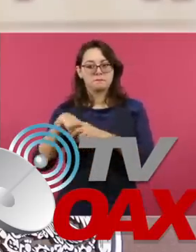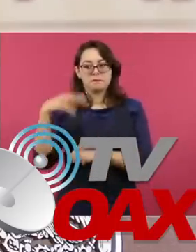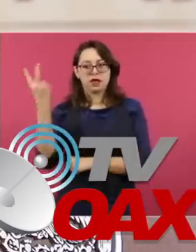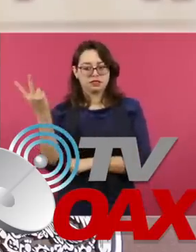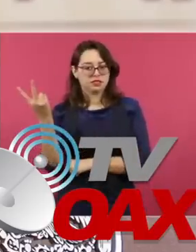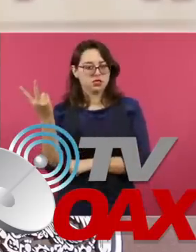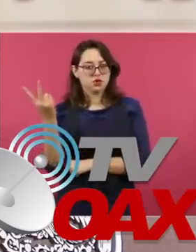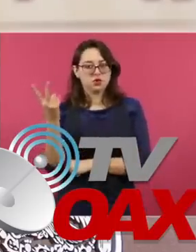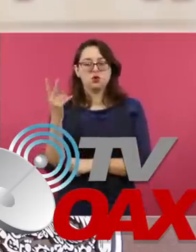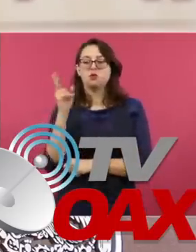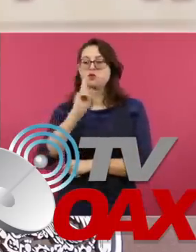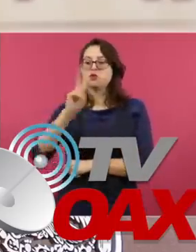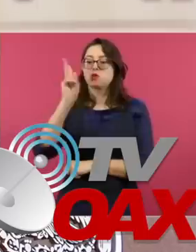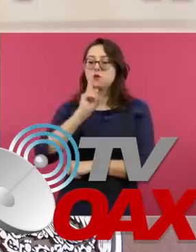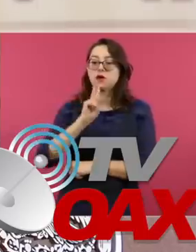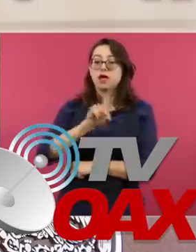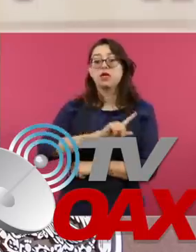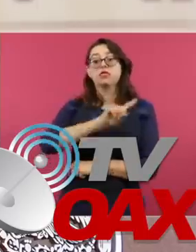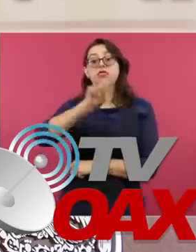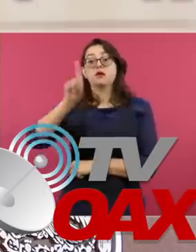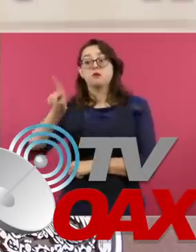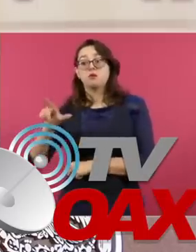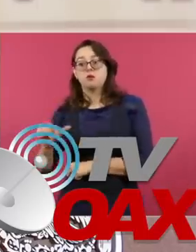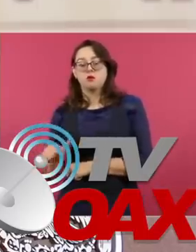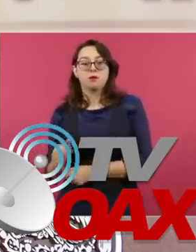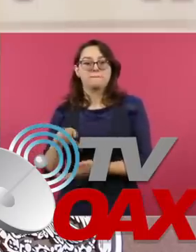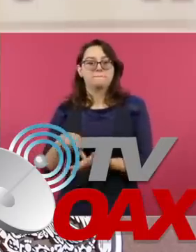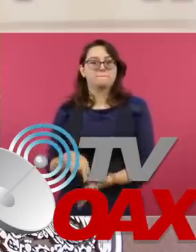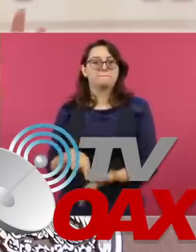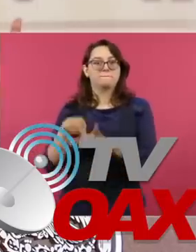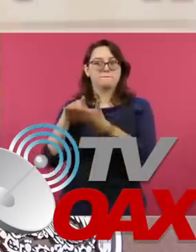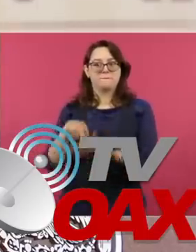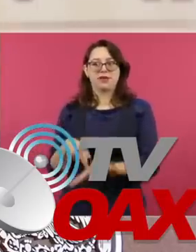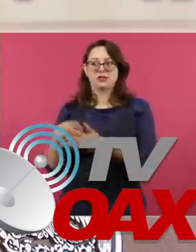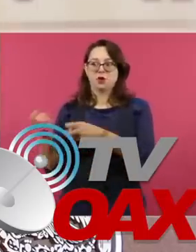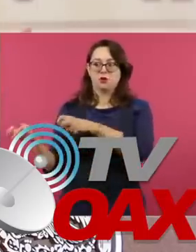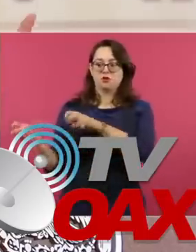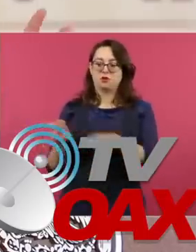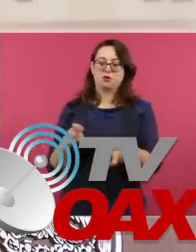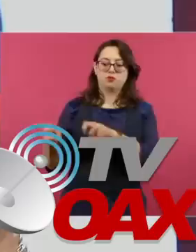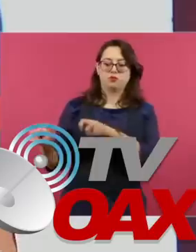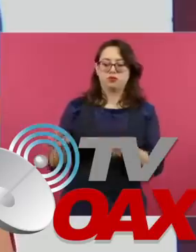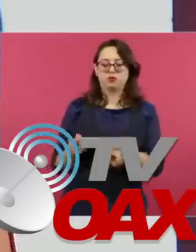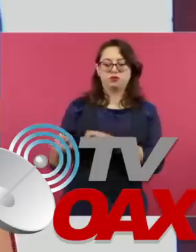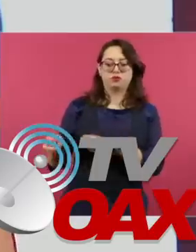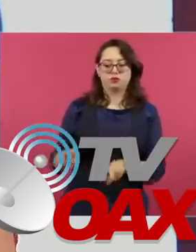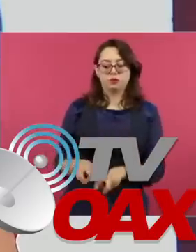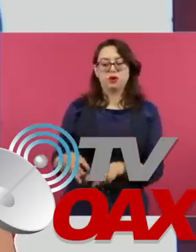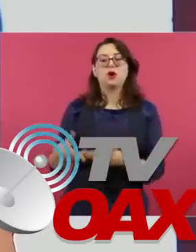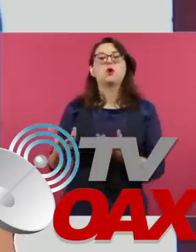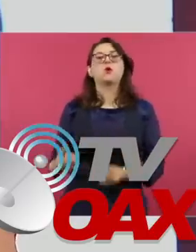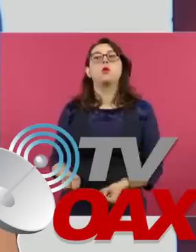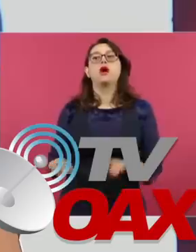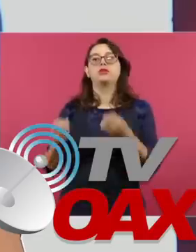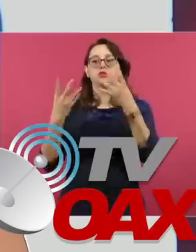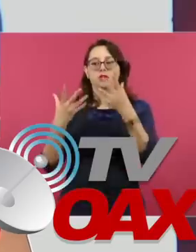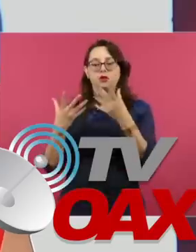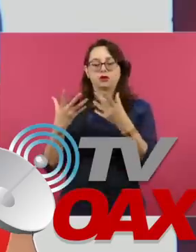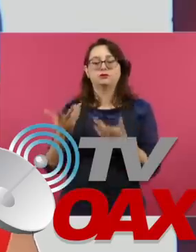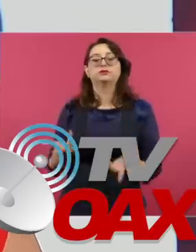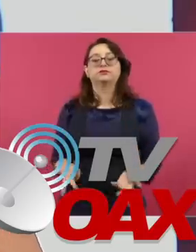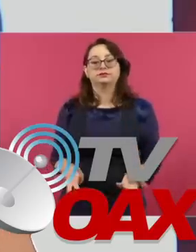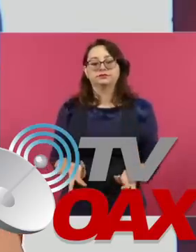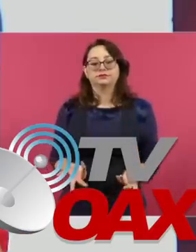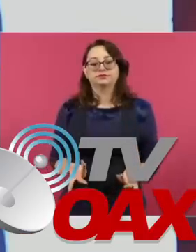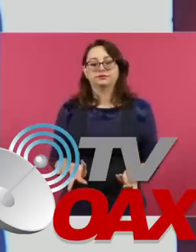capacidad máxima. ¿Esto qué es? No es lo mismo, si nosotros recordamos, cada tren pesa o cada vagón pesa entre 44 y 50 toneladas.